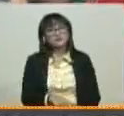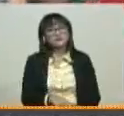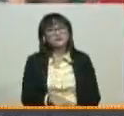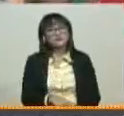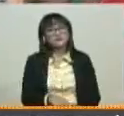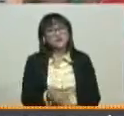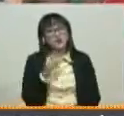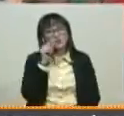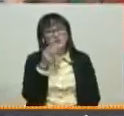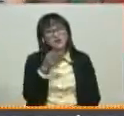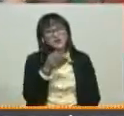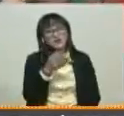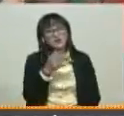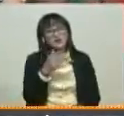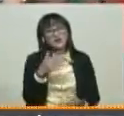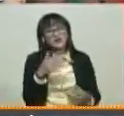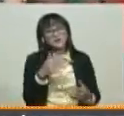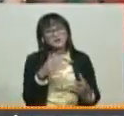Henry Faltrum,